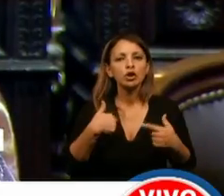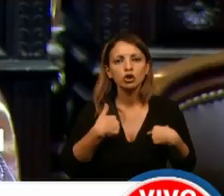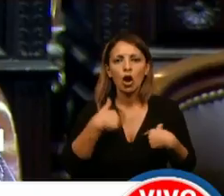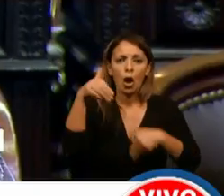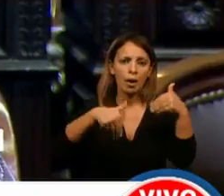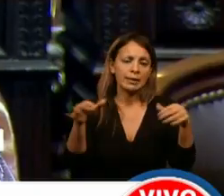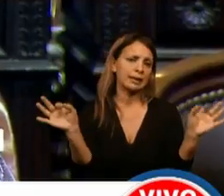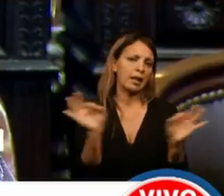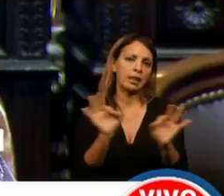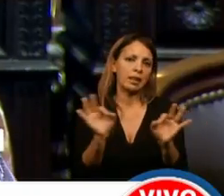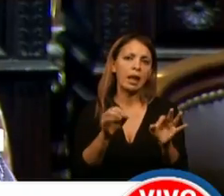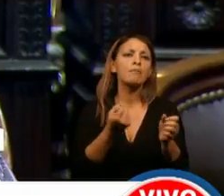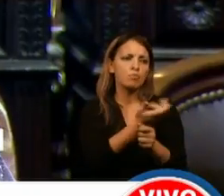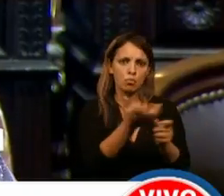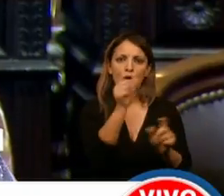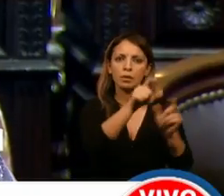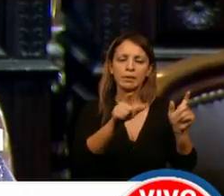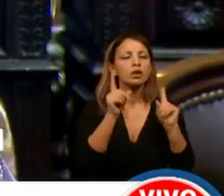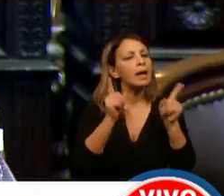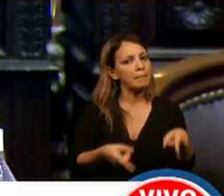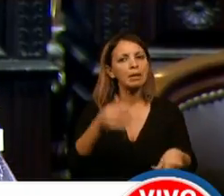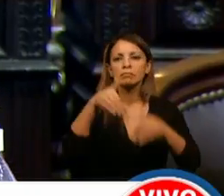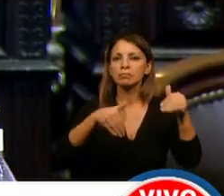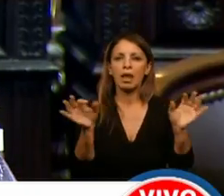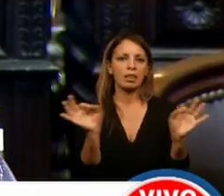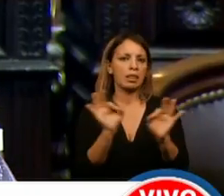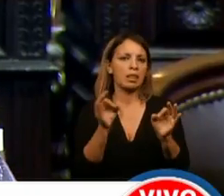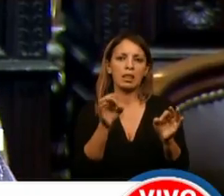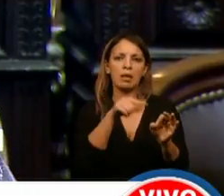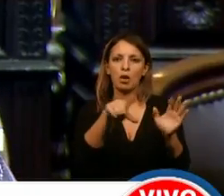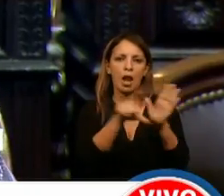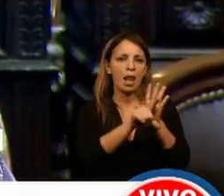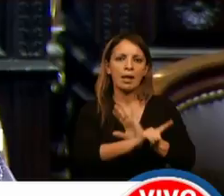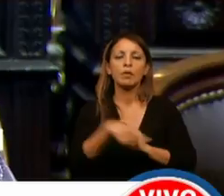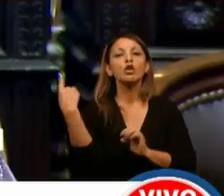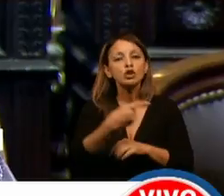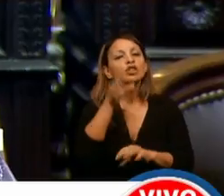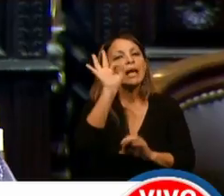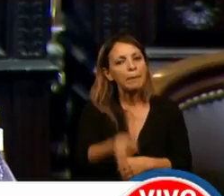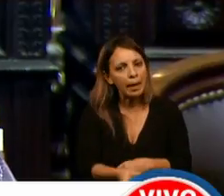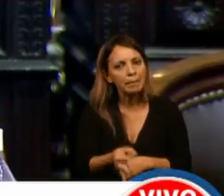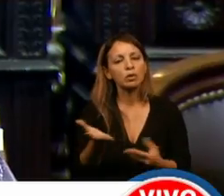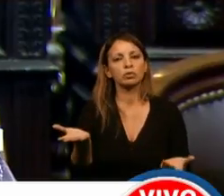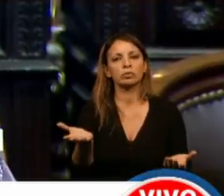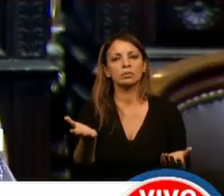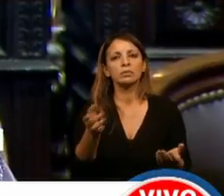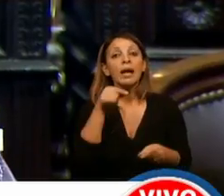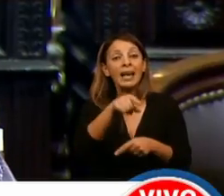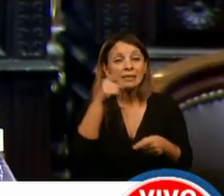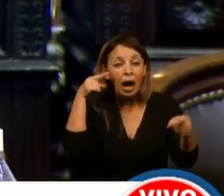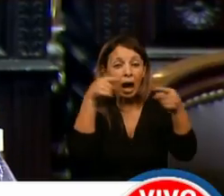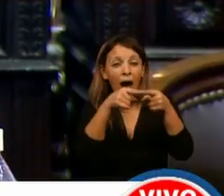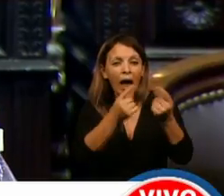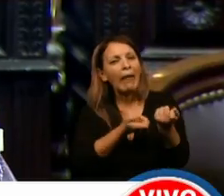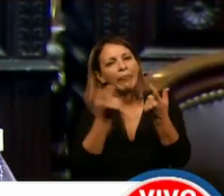y varios de nuestro bloque se van a abstener de votar esta ley porque sabiendo que apunta a resolver